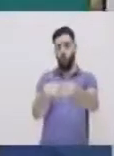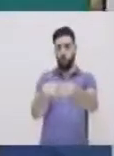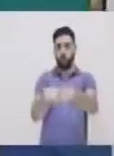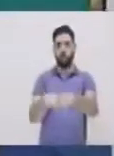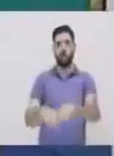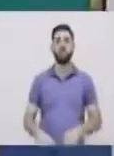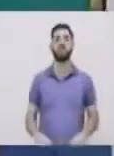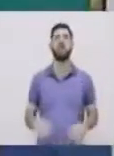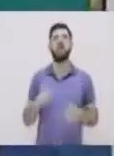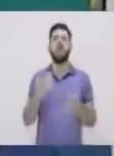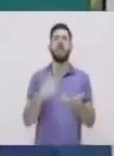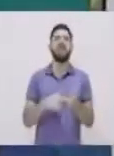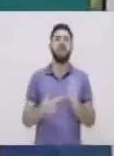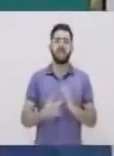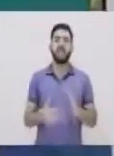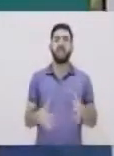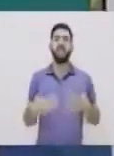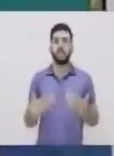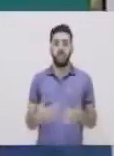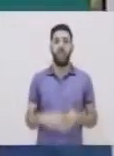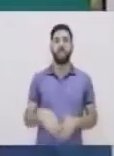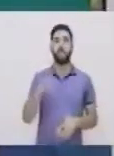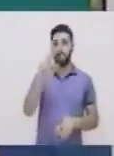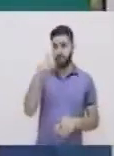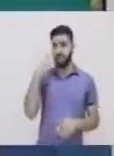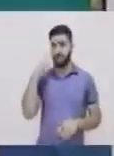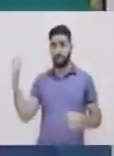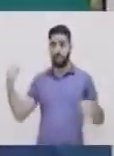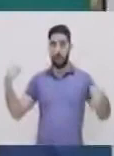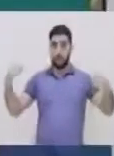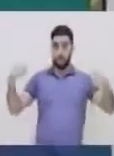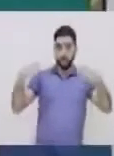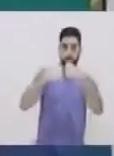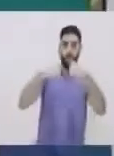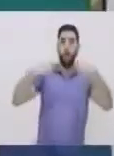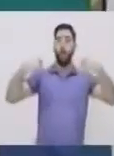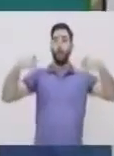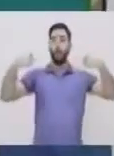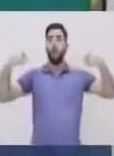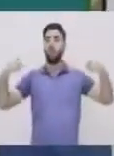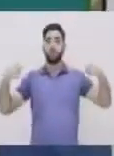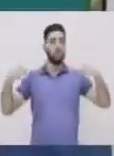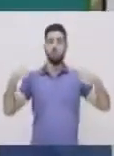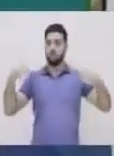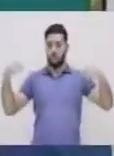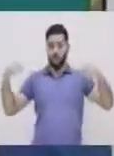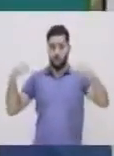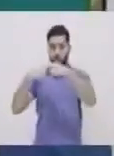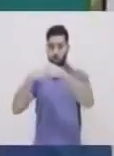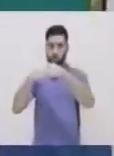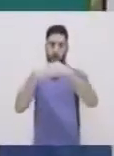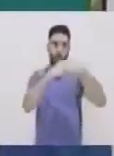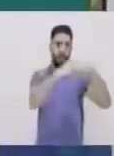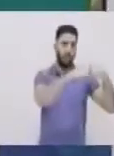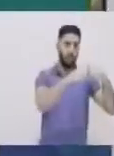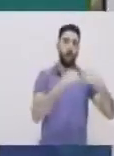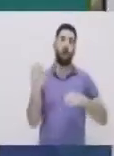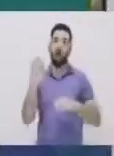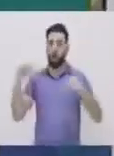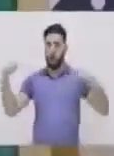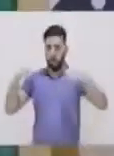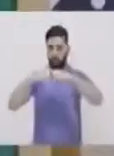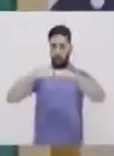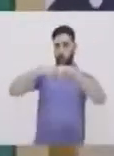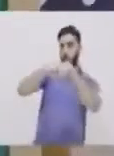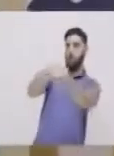cuerpo tras el choque. ¿Qué quiere decir esto? En lugar de salir despedidos, continuarán. Uno